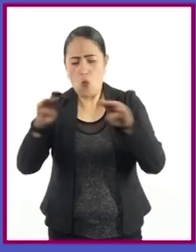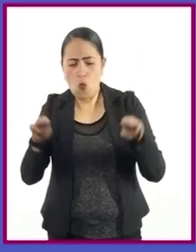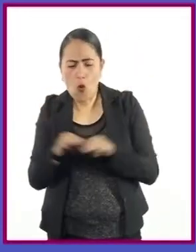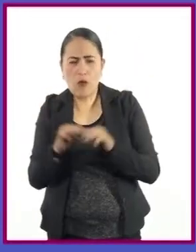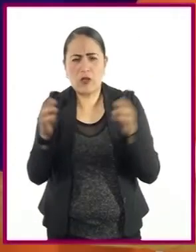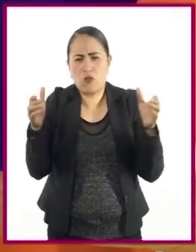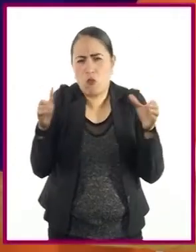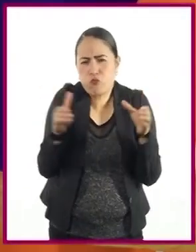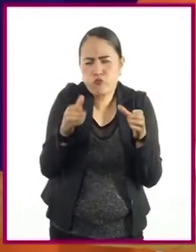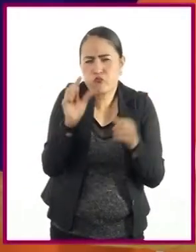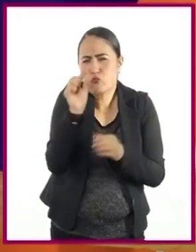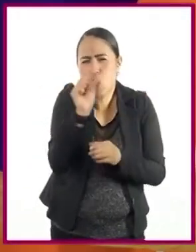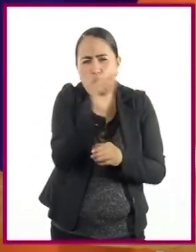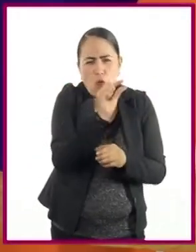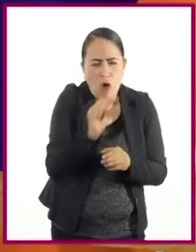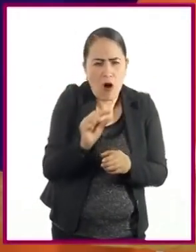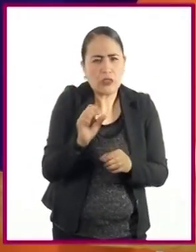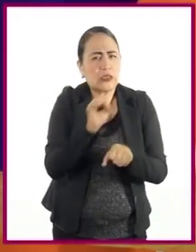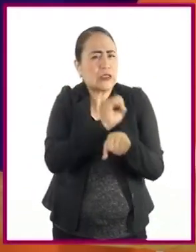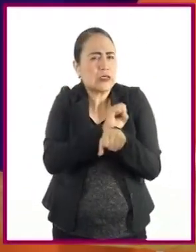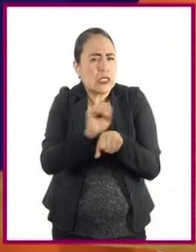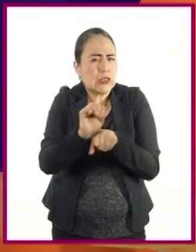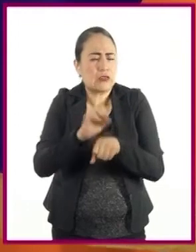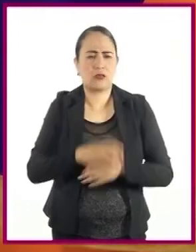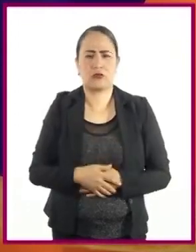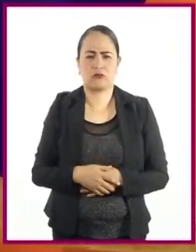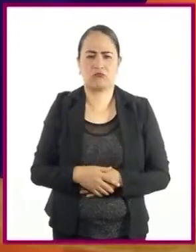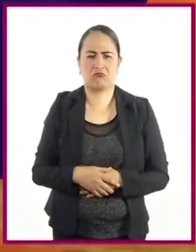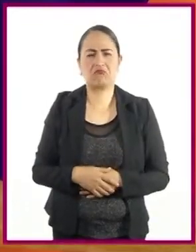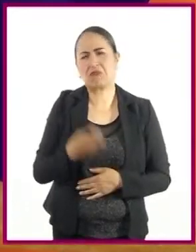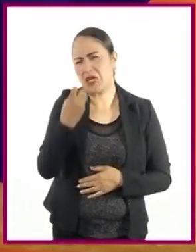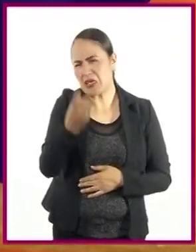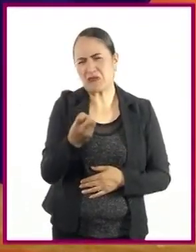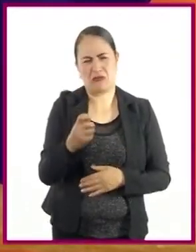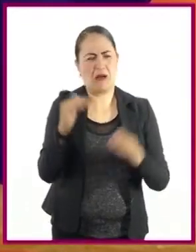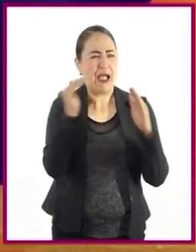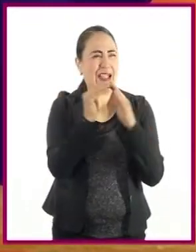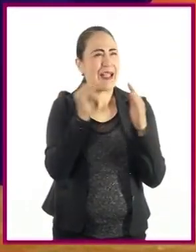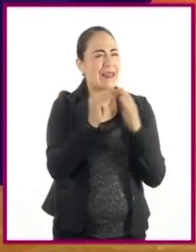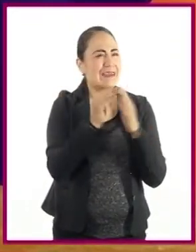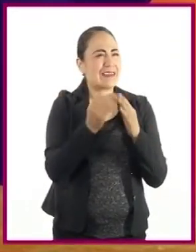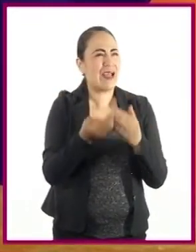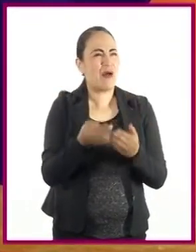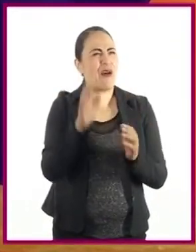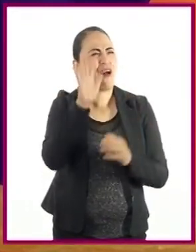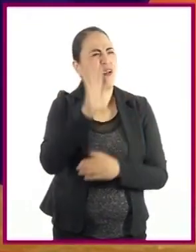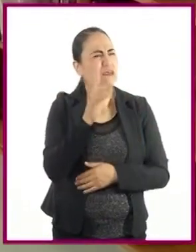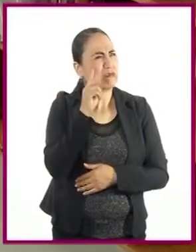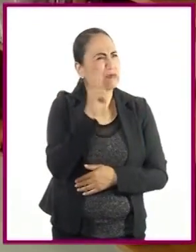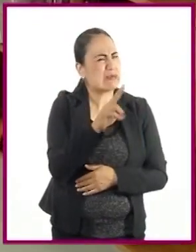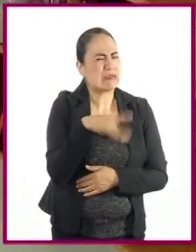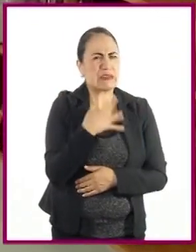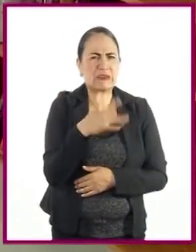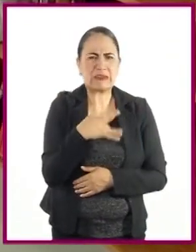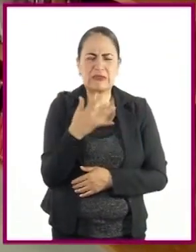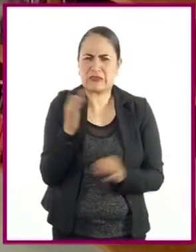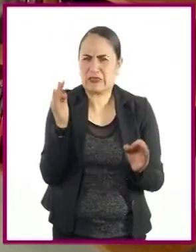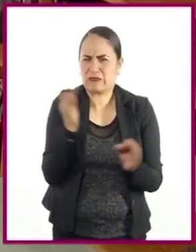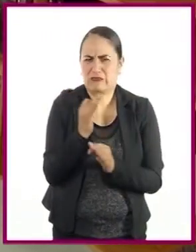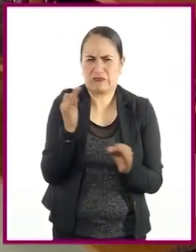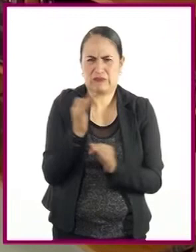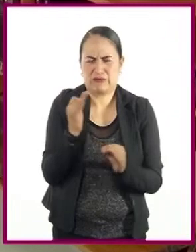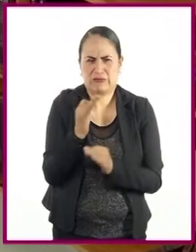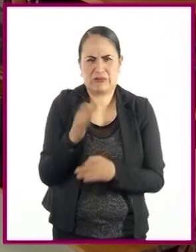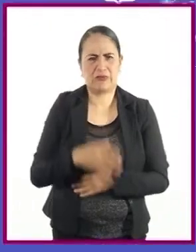con esos elementos será posible recrear la atmósfera fría. Me gusta tu descripción. Continuemos con